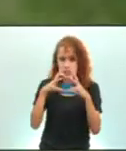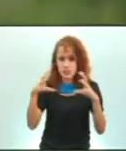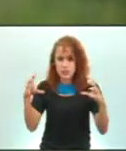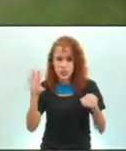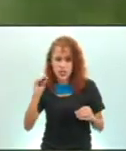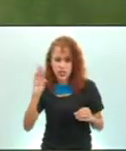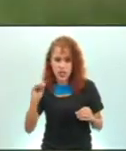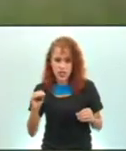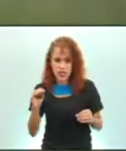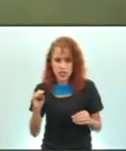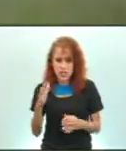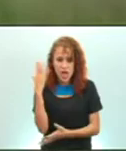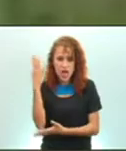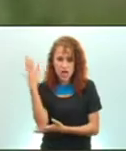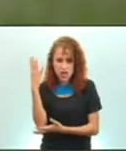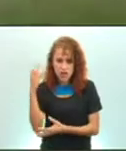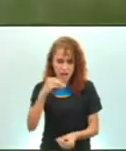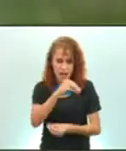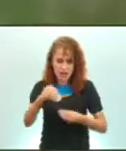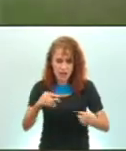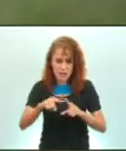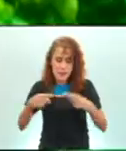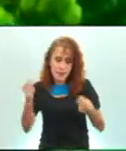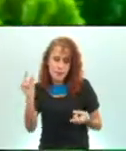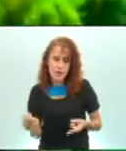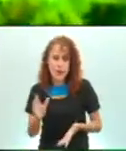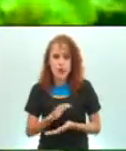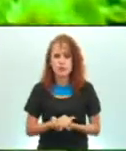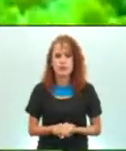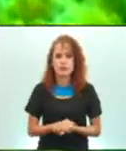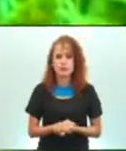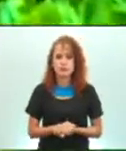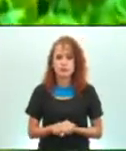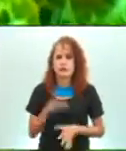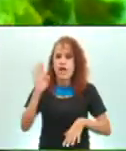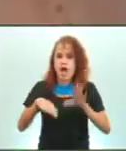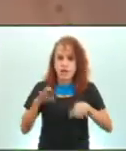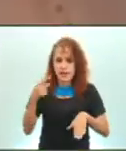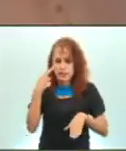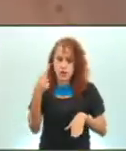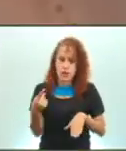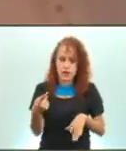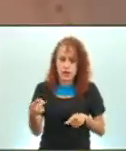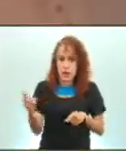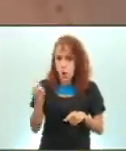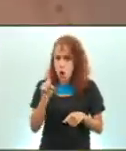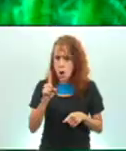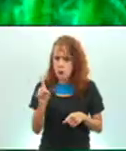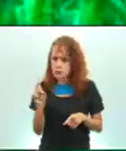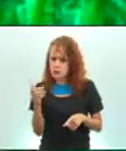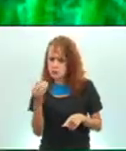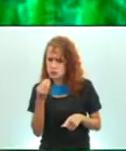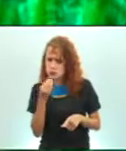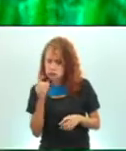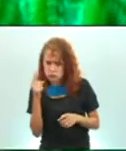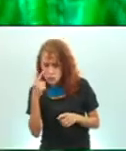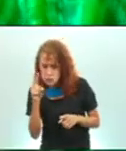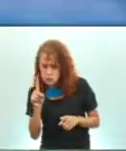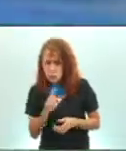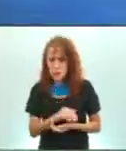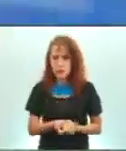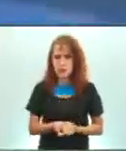cambiando significativamente por la acción del hombre. A veces de forma visible, otras más